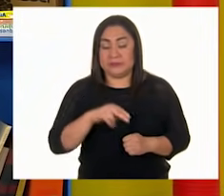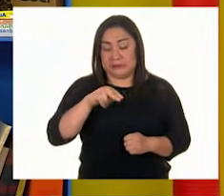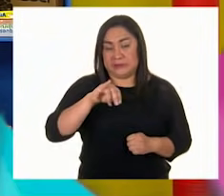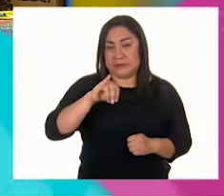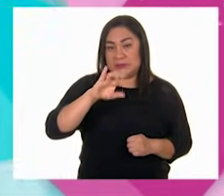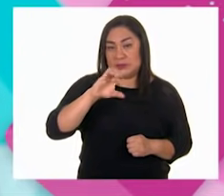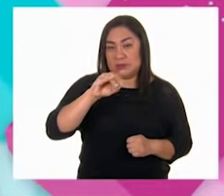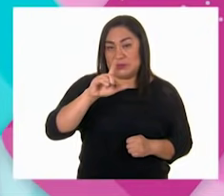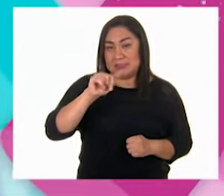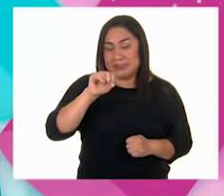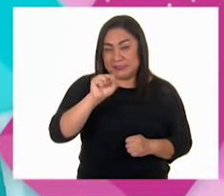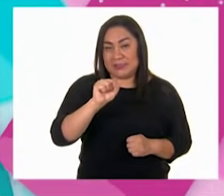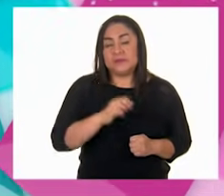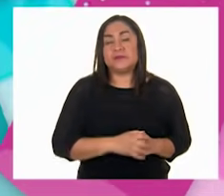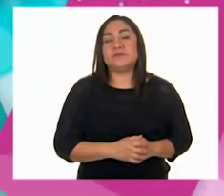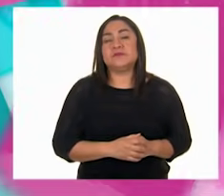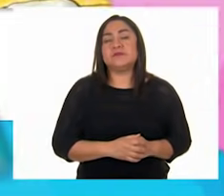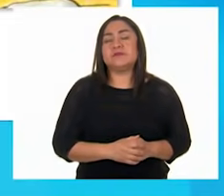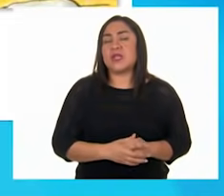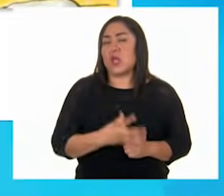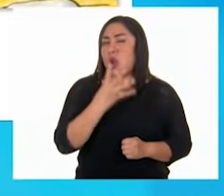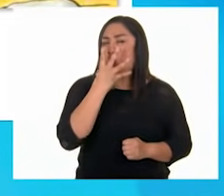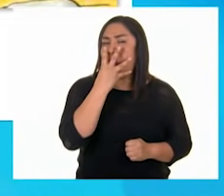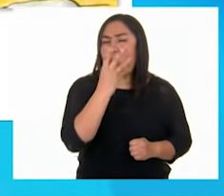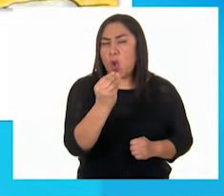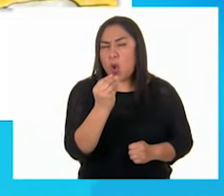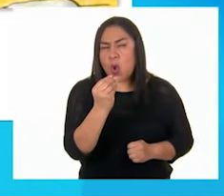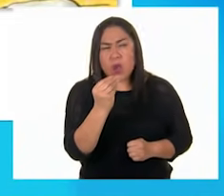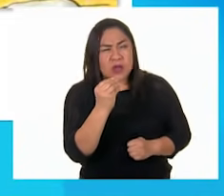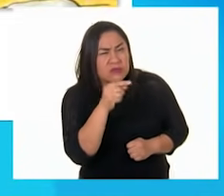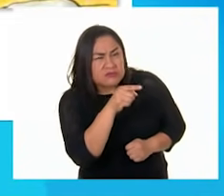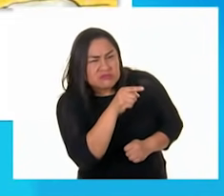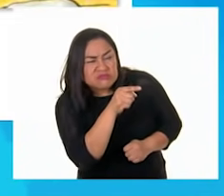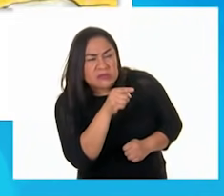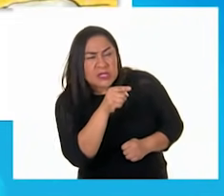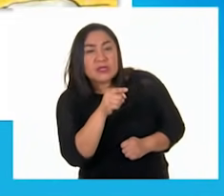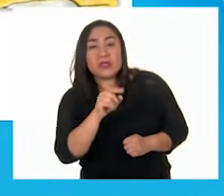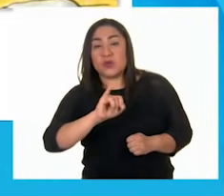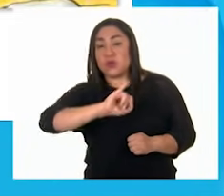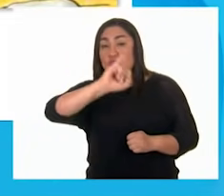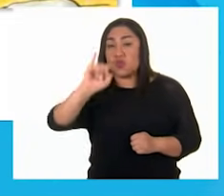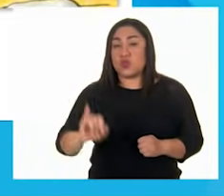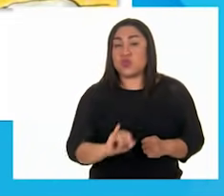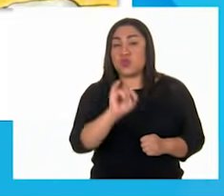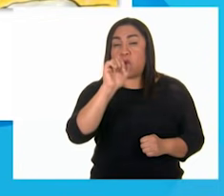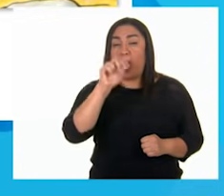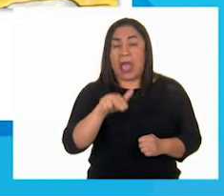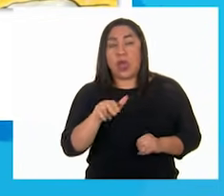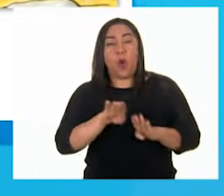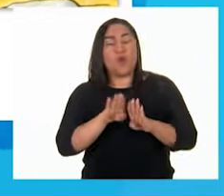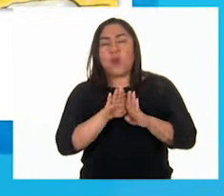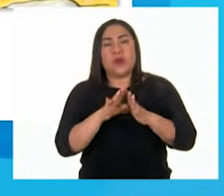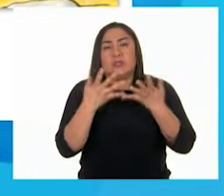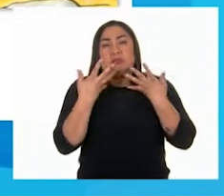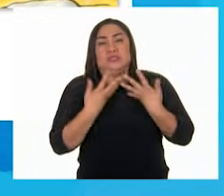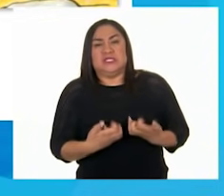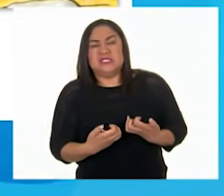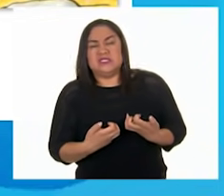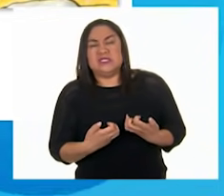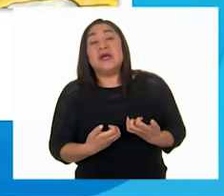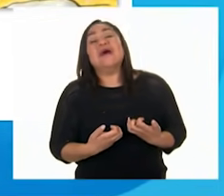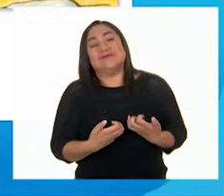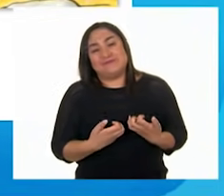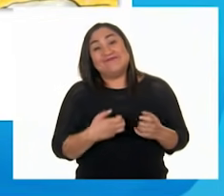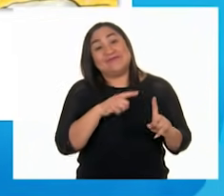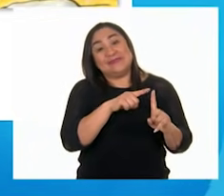Nicolás, vi el lobo que sorprende a Juan, el pastor. La intención era que